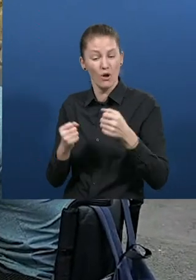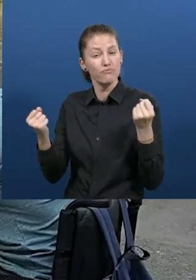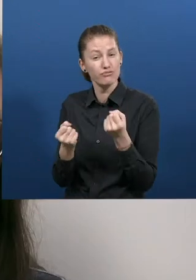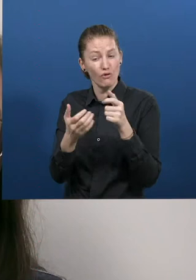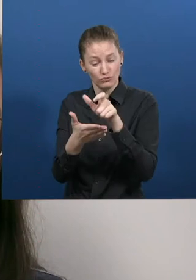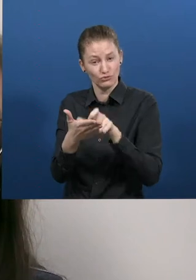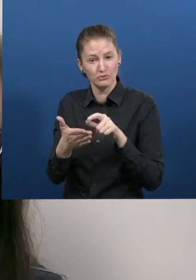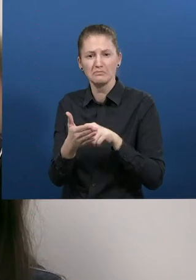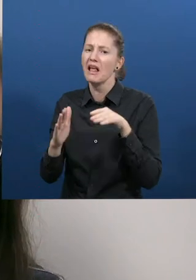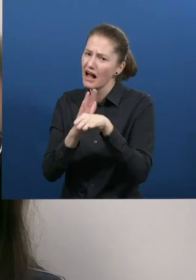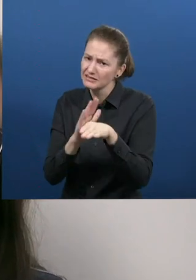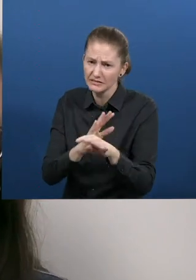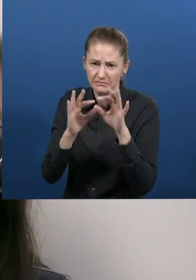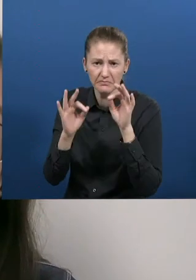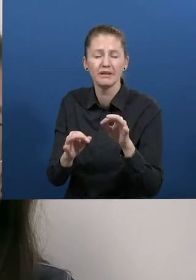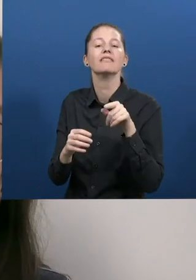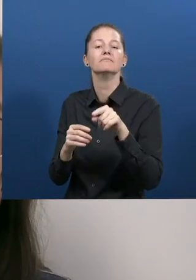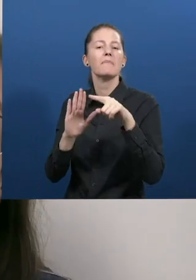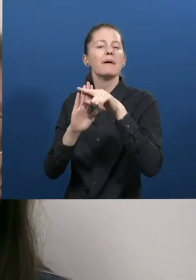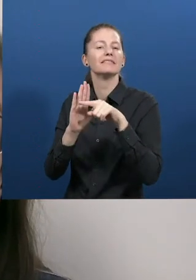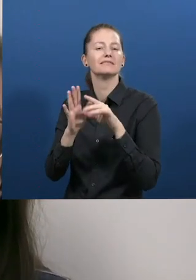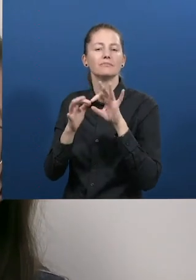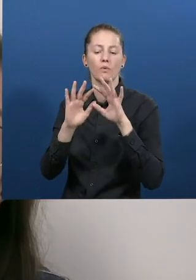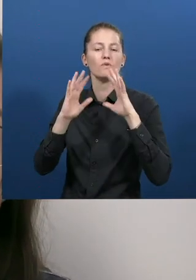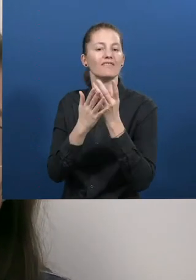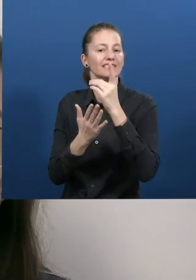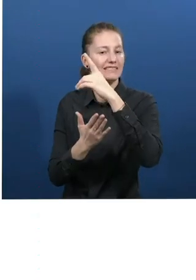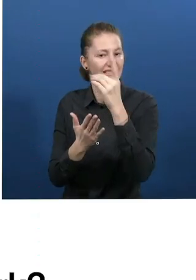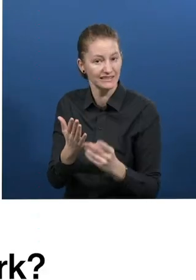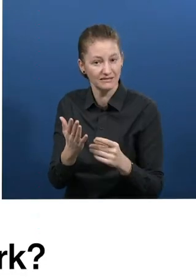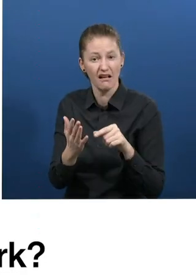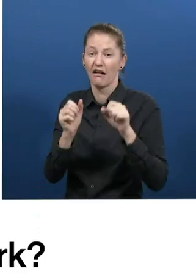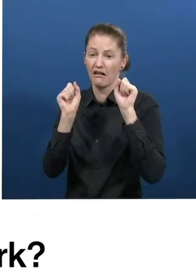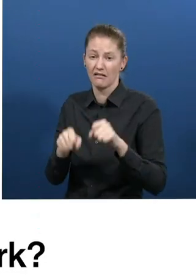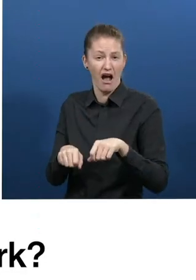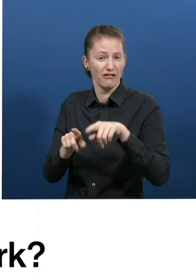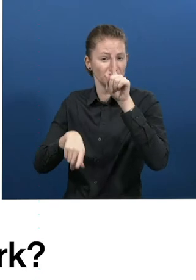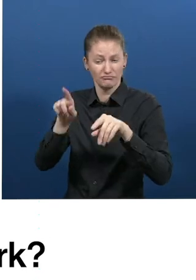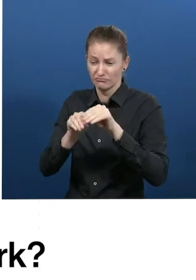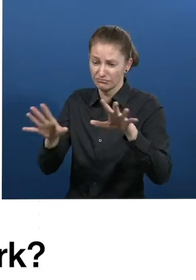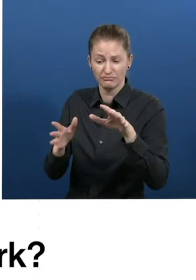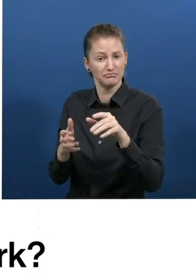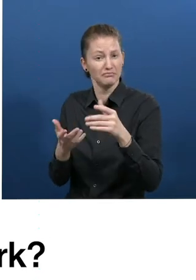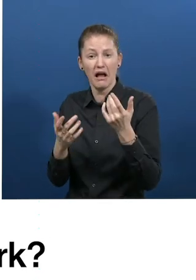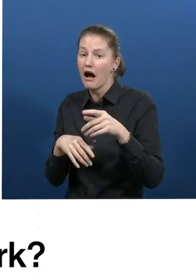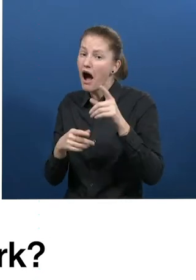Además, permite una amplia diversidad de usos, iOS, Android y web. How does AccesibilidApp